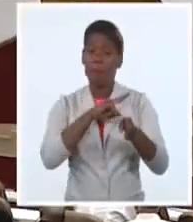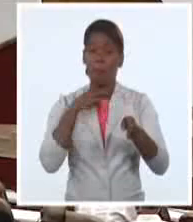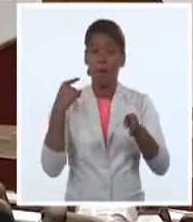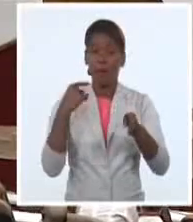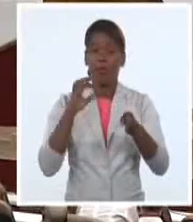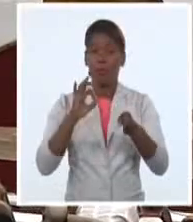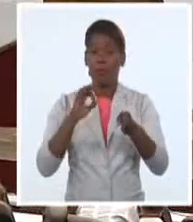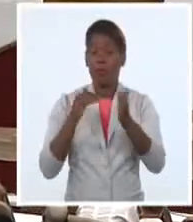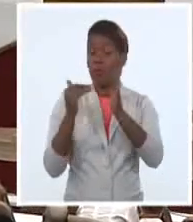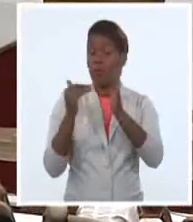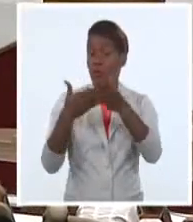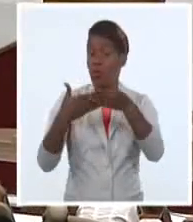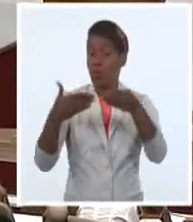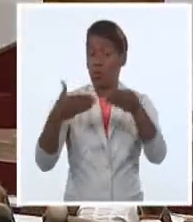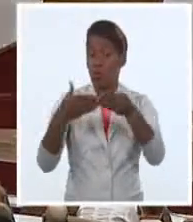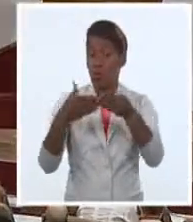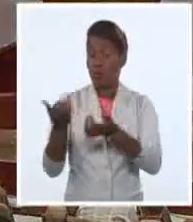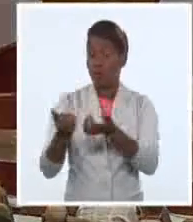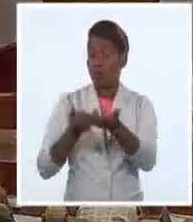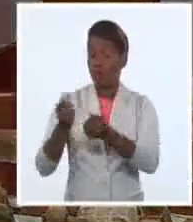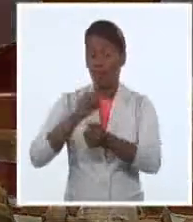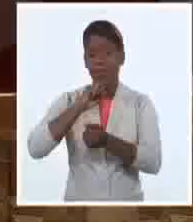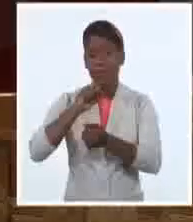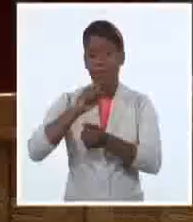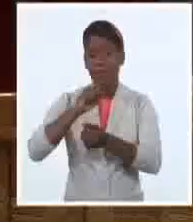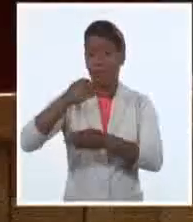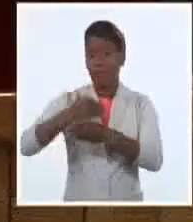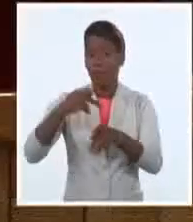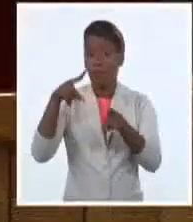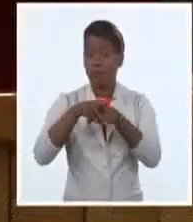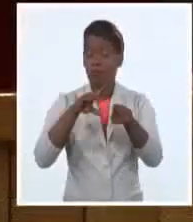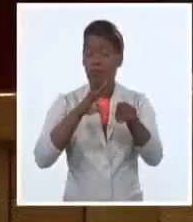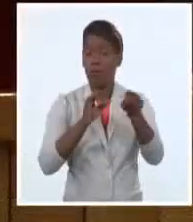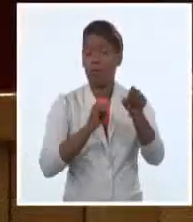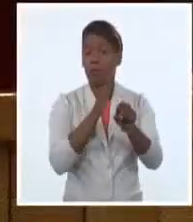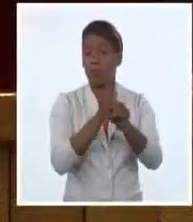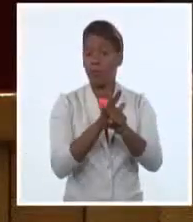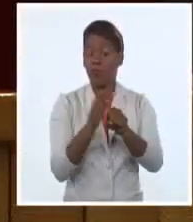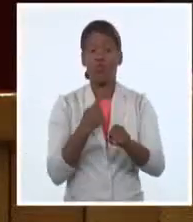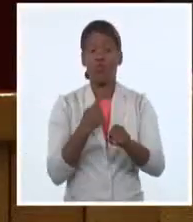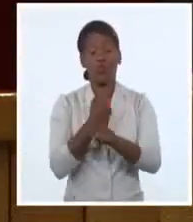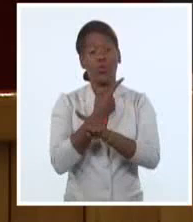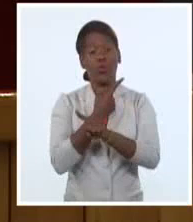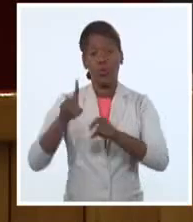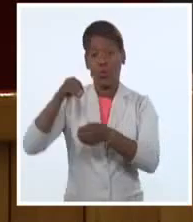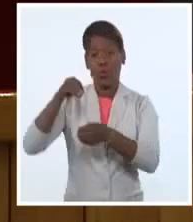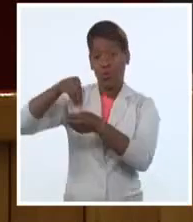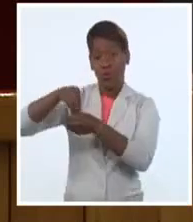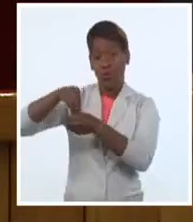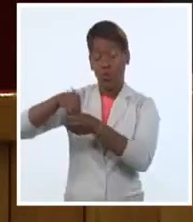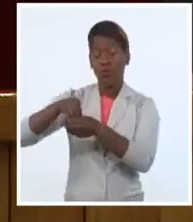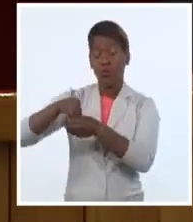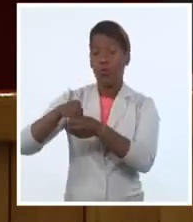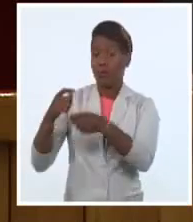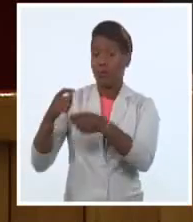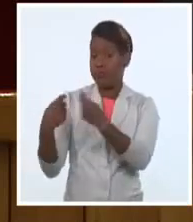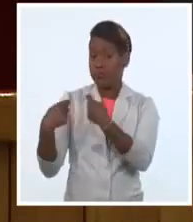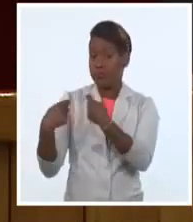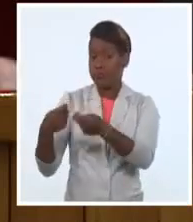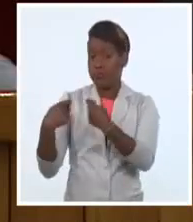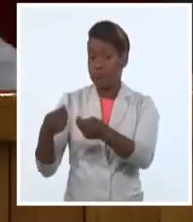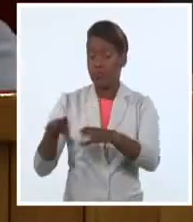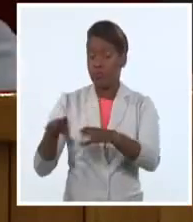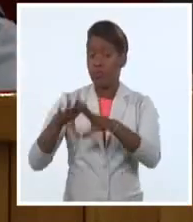ingresos. Además, se han ejecutado significativos gastos en exceso al presupuesto para enfrentar la